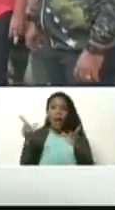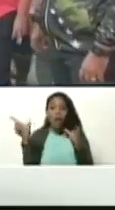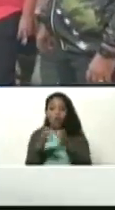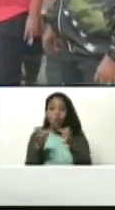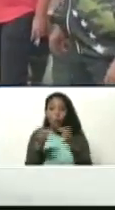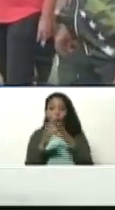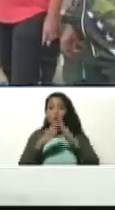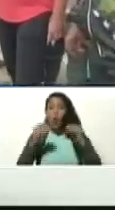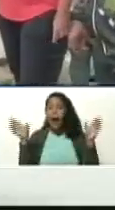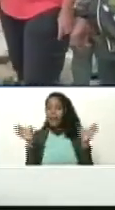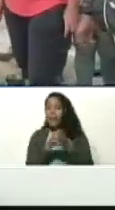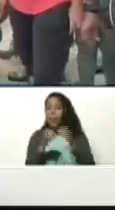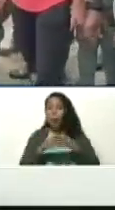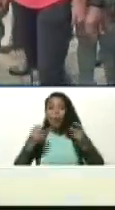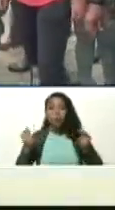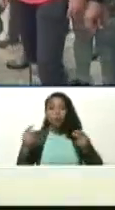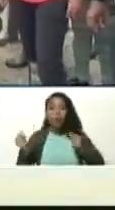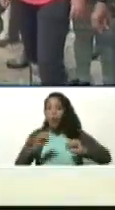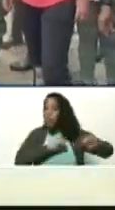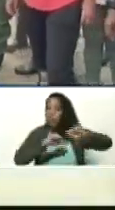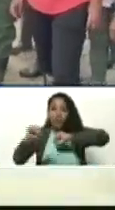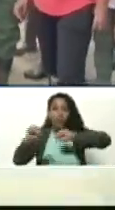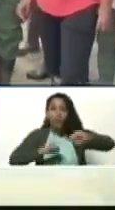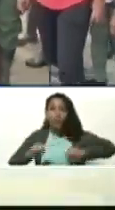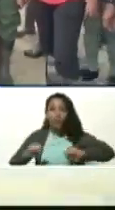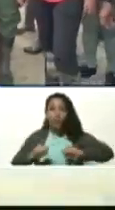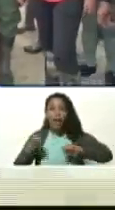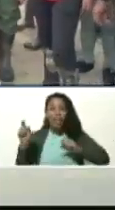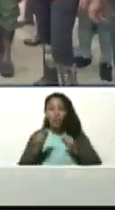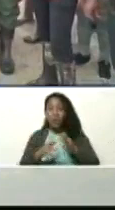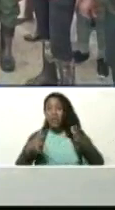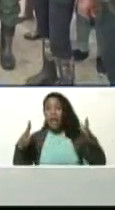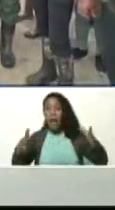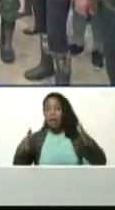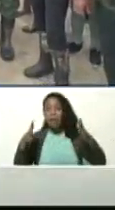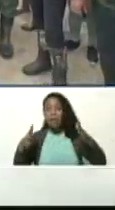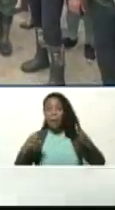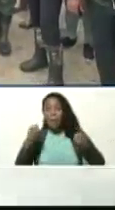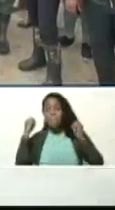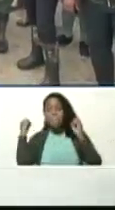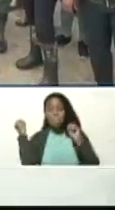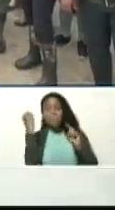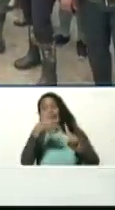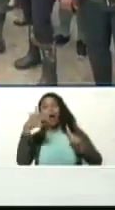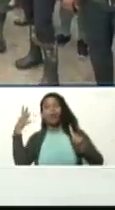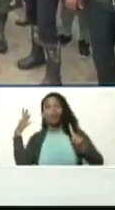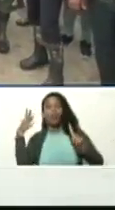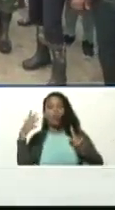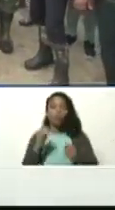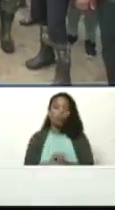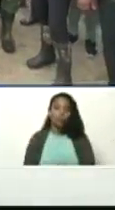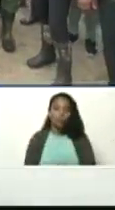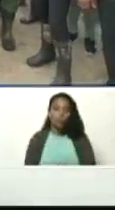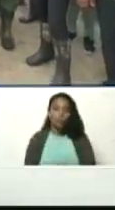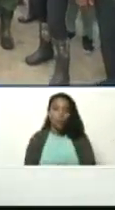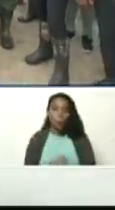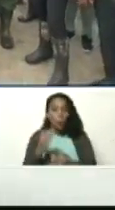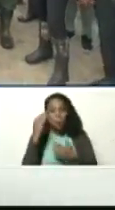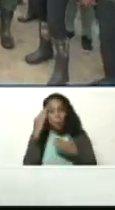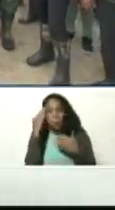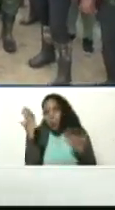todo el equipo activado. Porque fue de gran magnitud también. Y no sé si